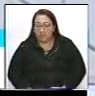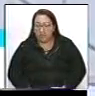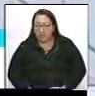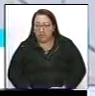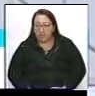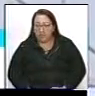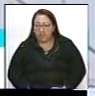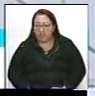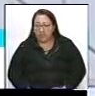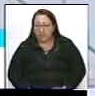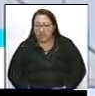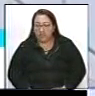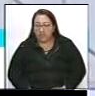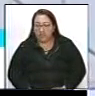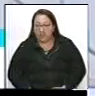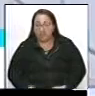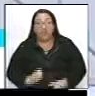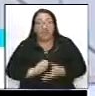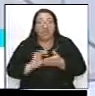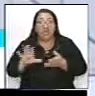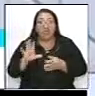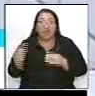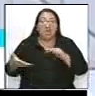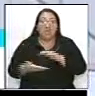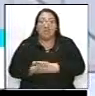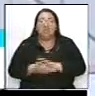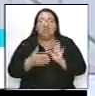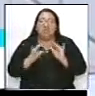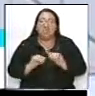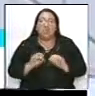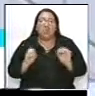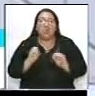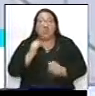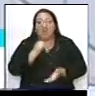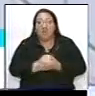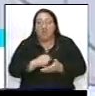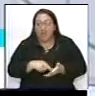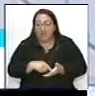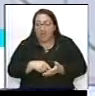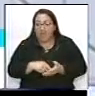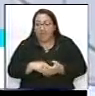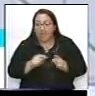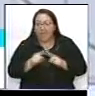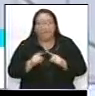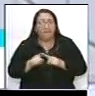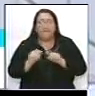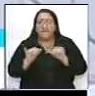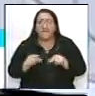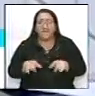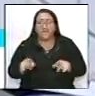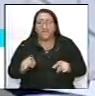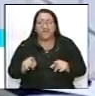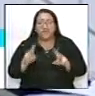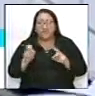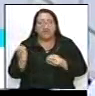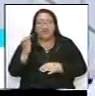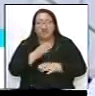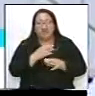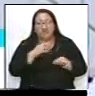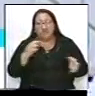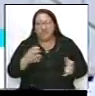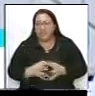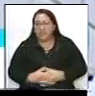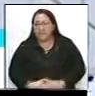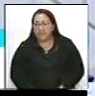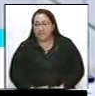queda. O, en su defecto, si se aprueba, también va a quedar ahí, porque este tema va a ir al pleno, se va a poner en la